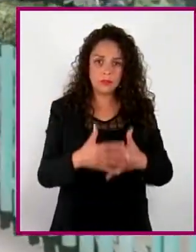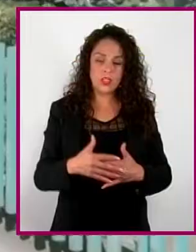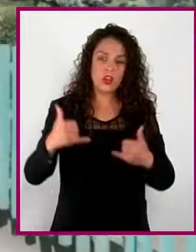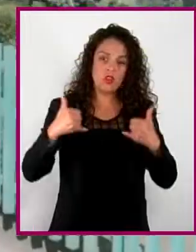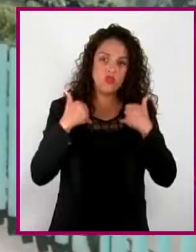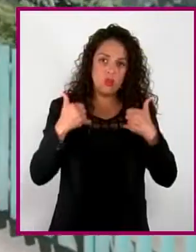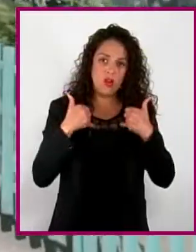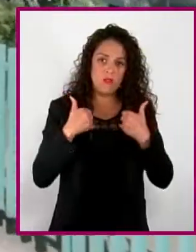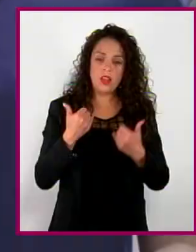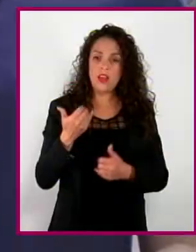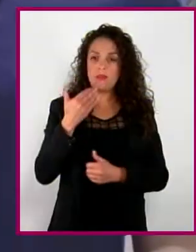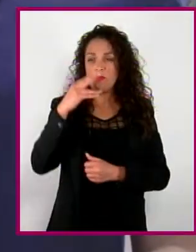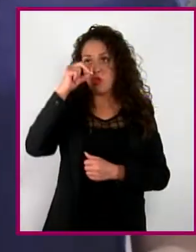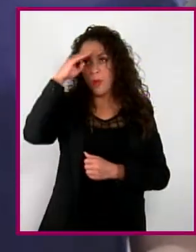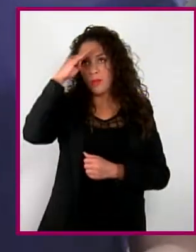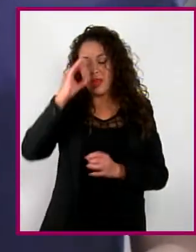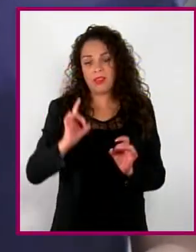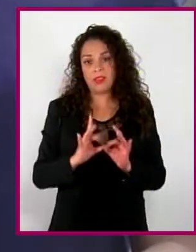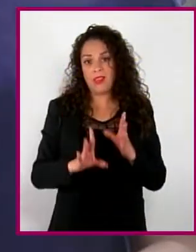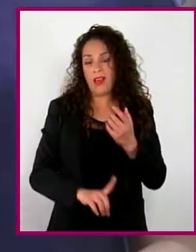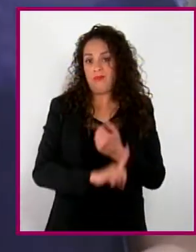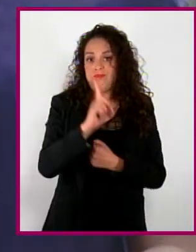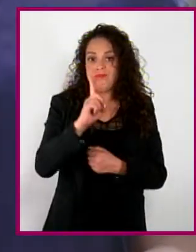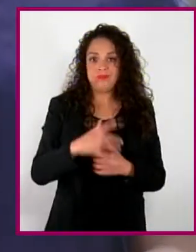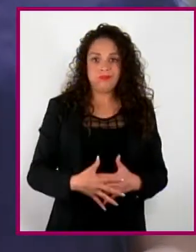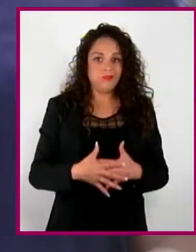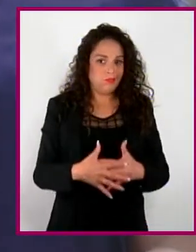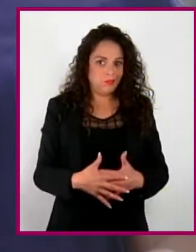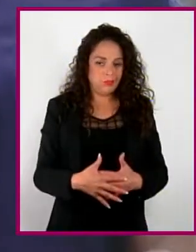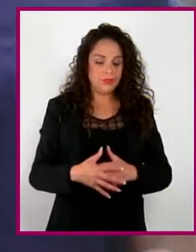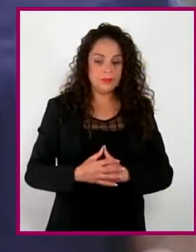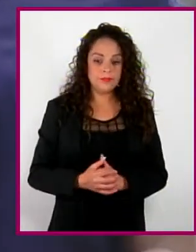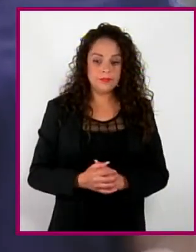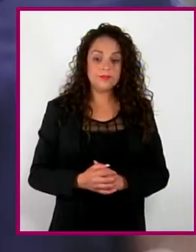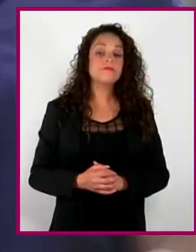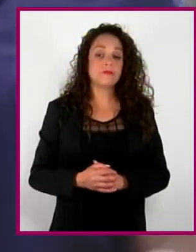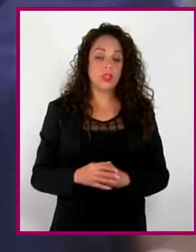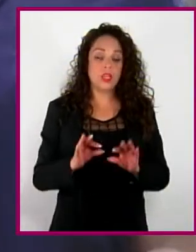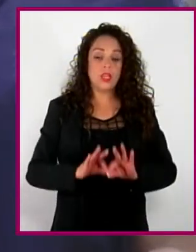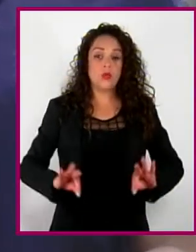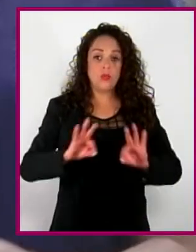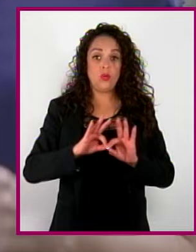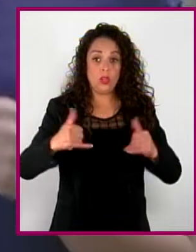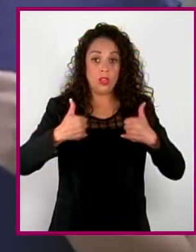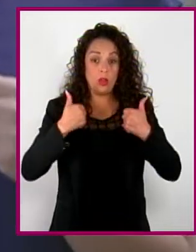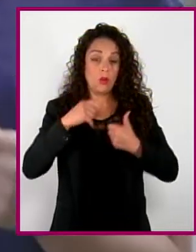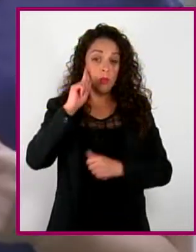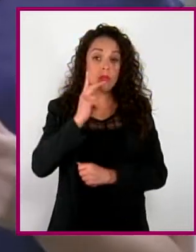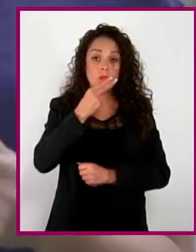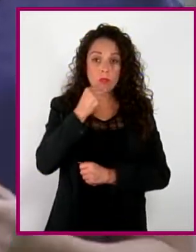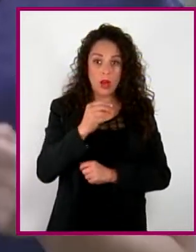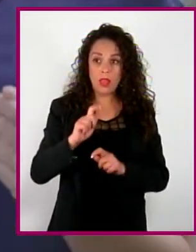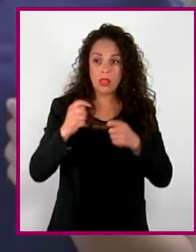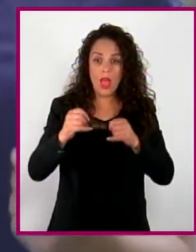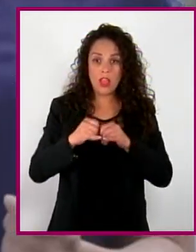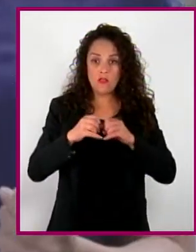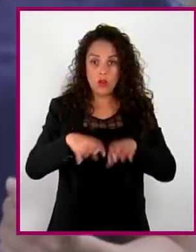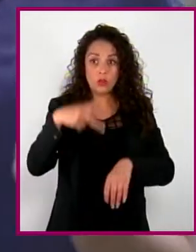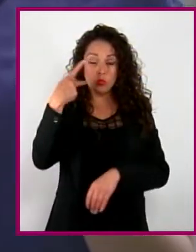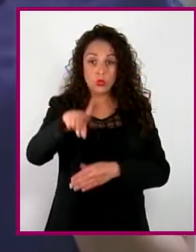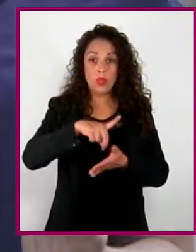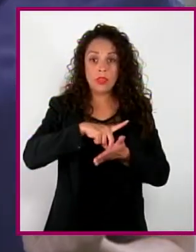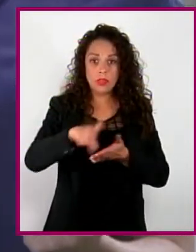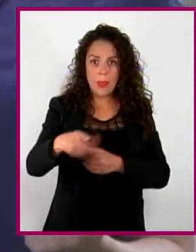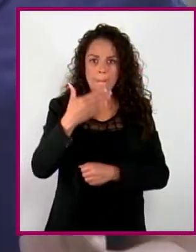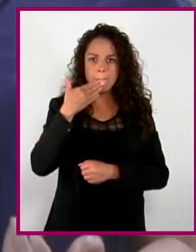planeados. Es de suma importancia asegurar que las y los jóvenes reciban información sobre sus derechos de manera